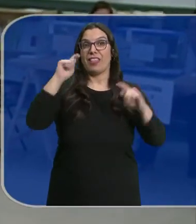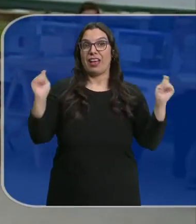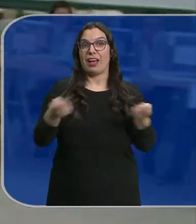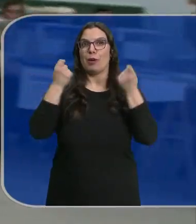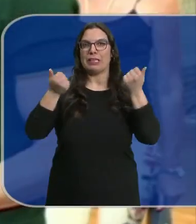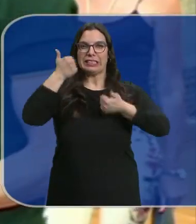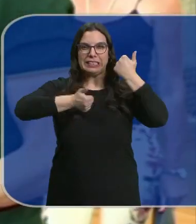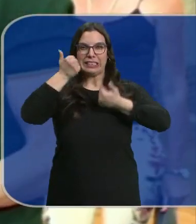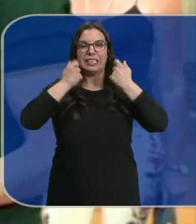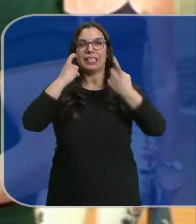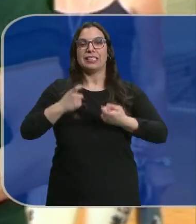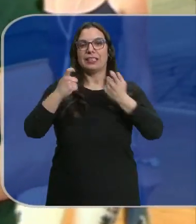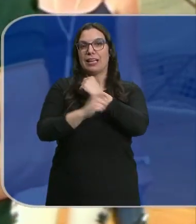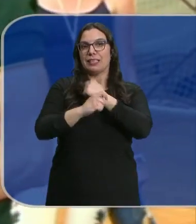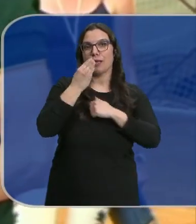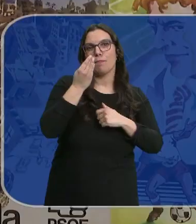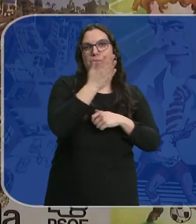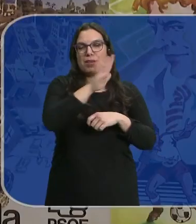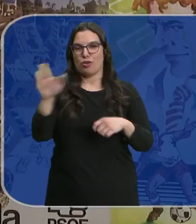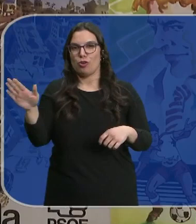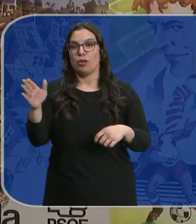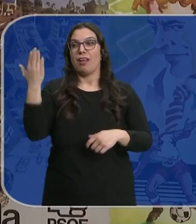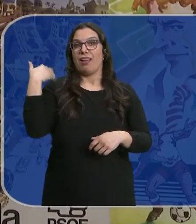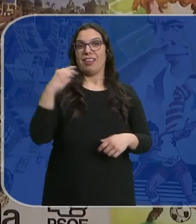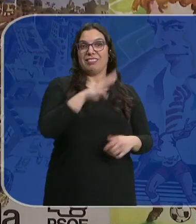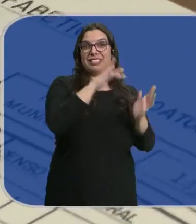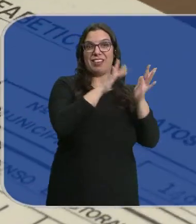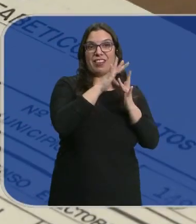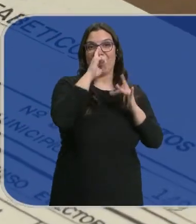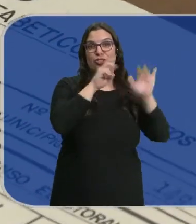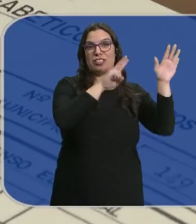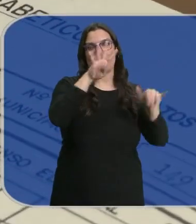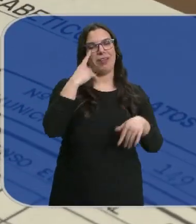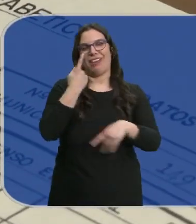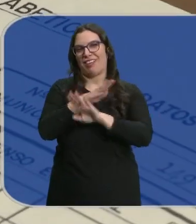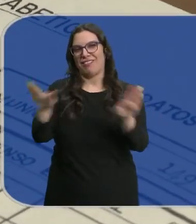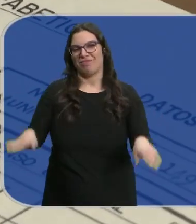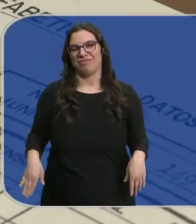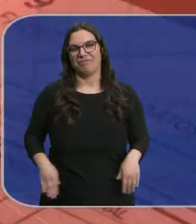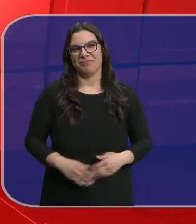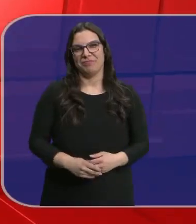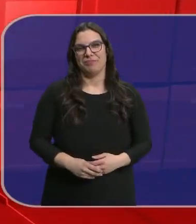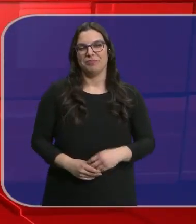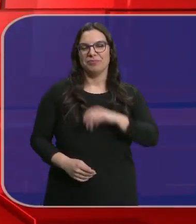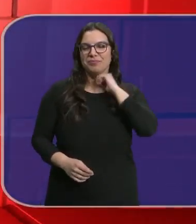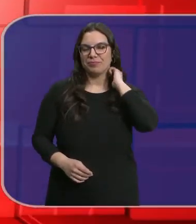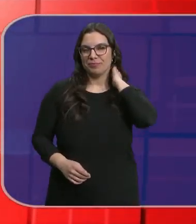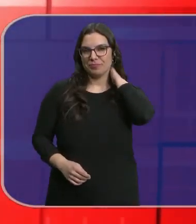campaña pelearán por tener la mejor estrategia, muy alejada de la de aquel 3 de abril del 79.